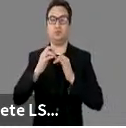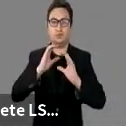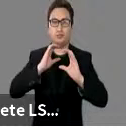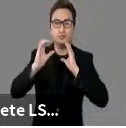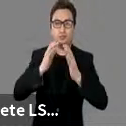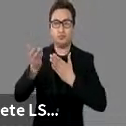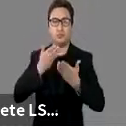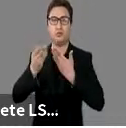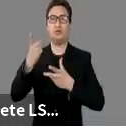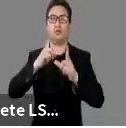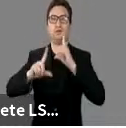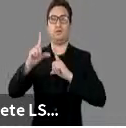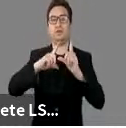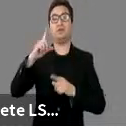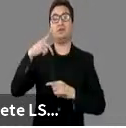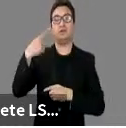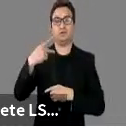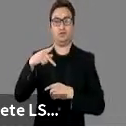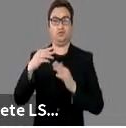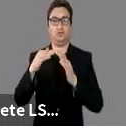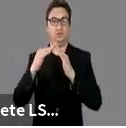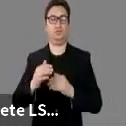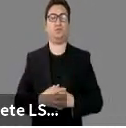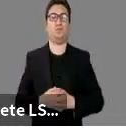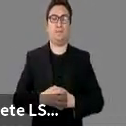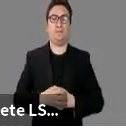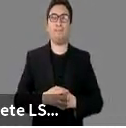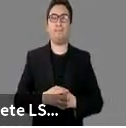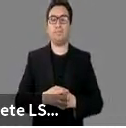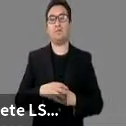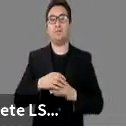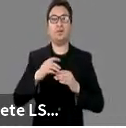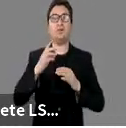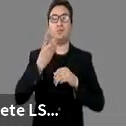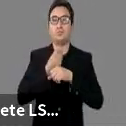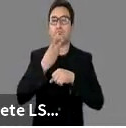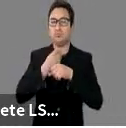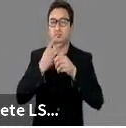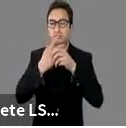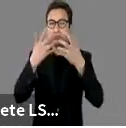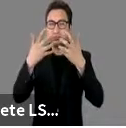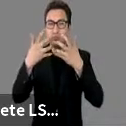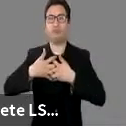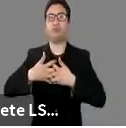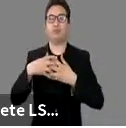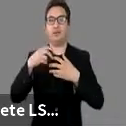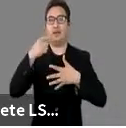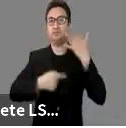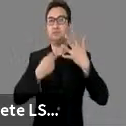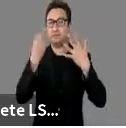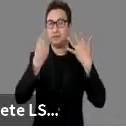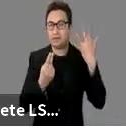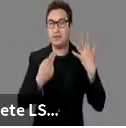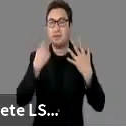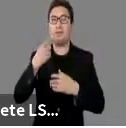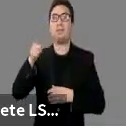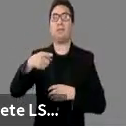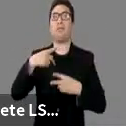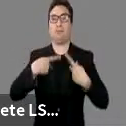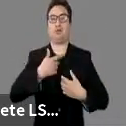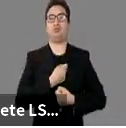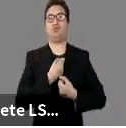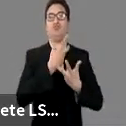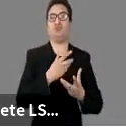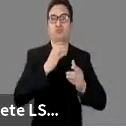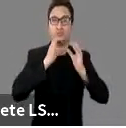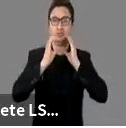de señas mexicanas, pero muy en particular. Es decir, se hicieron todos los ajustes razonables necesarios para que la persona se pudiera comunicar